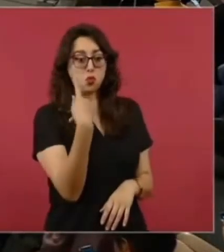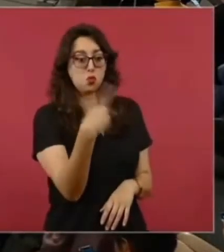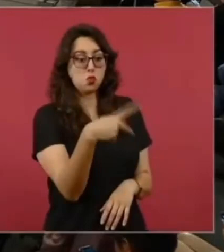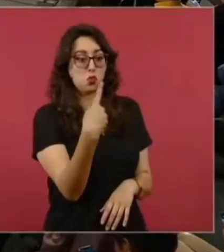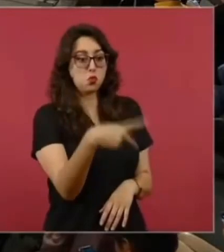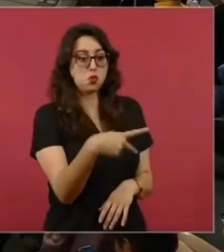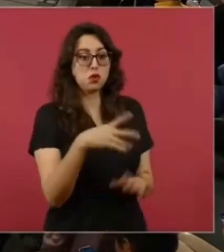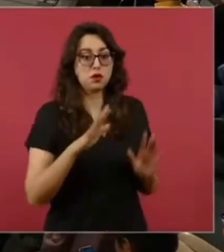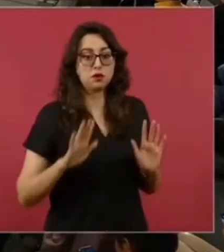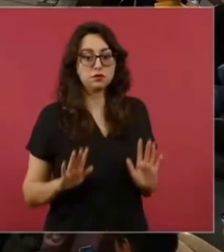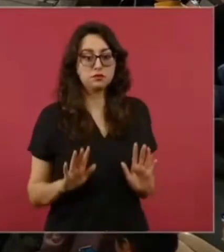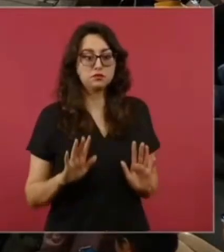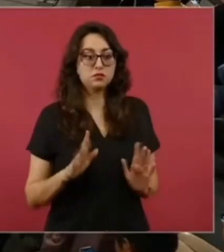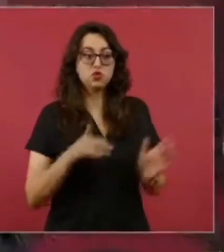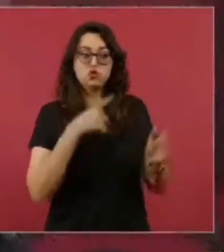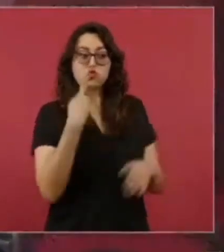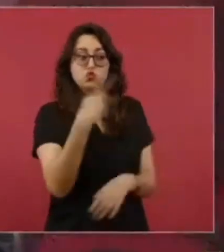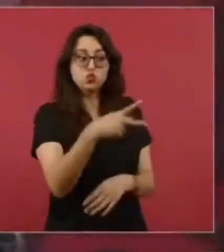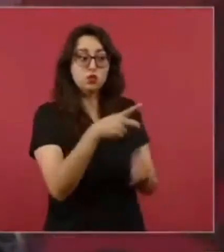depende de ti, pero es un derecho.